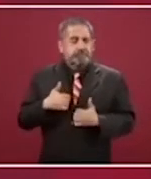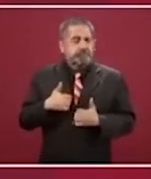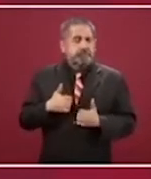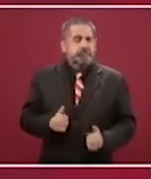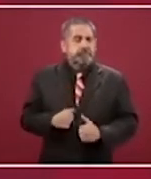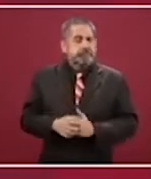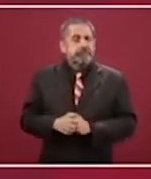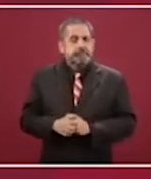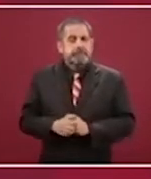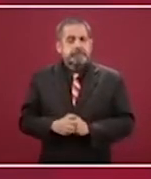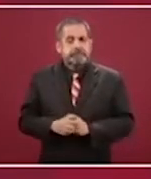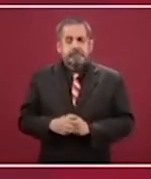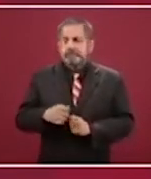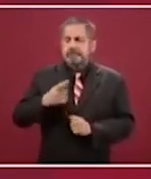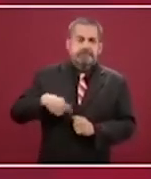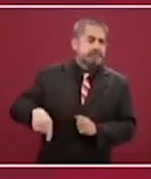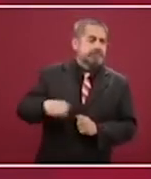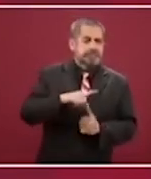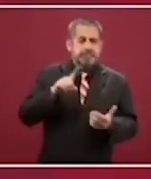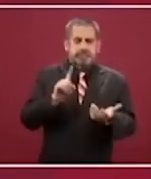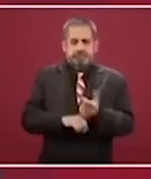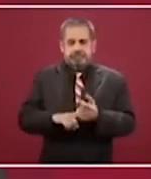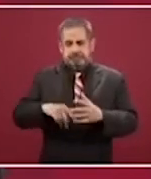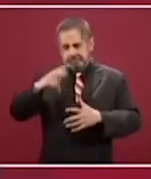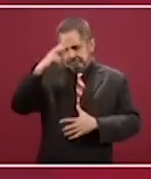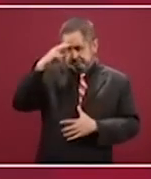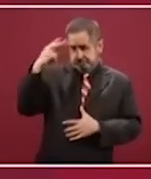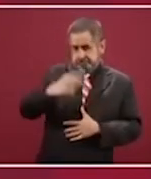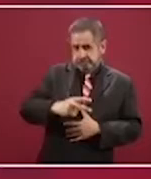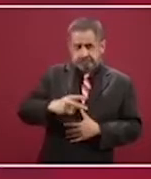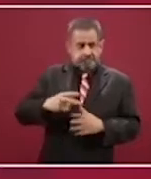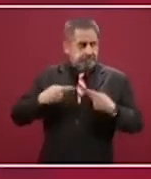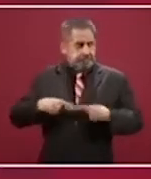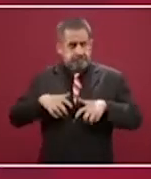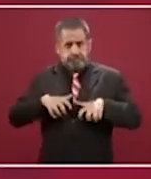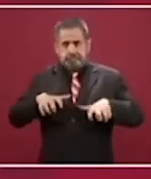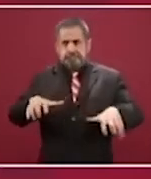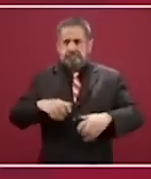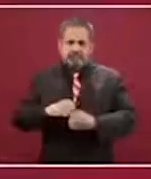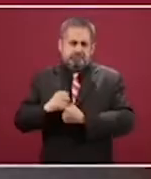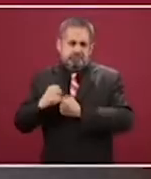que es mucha la fortaleza de México